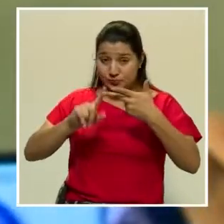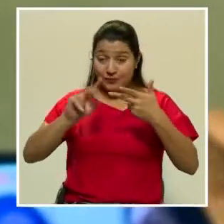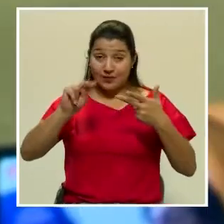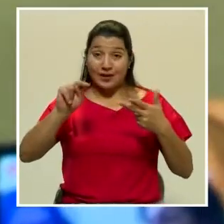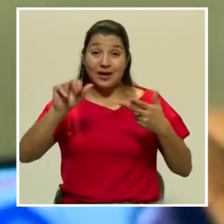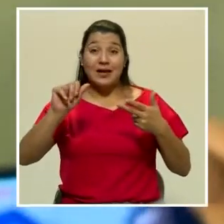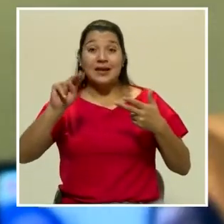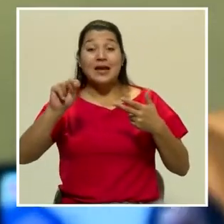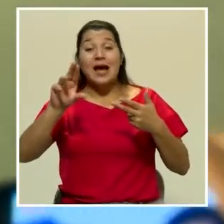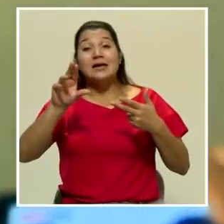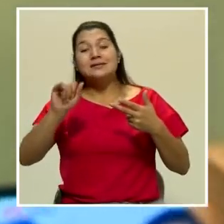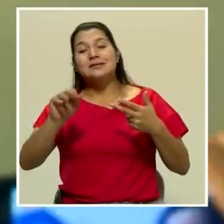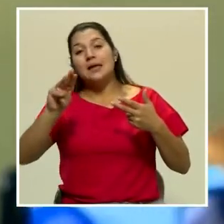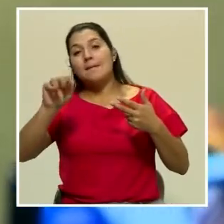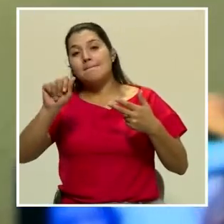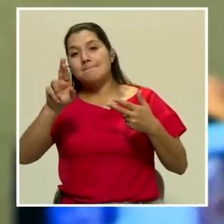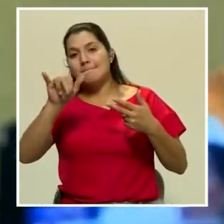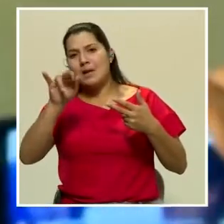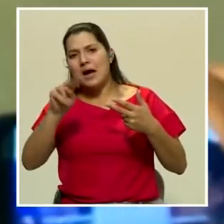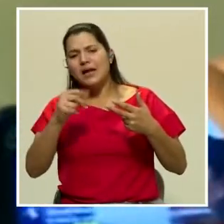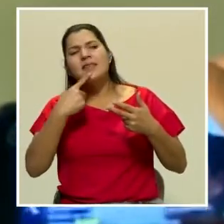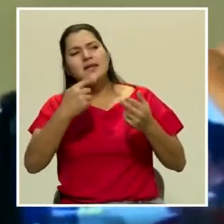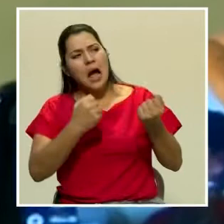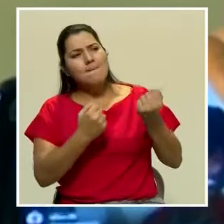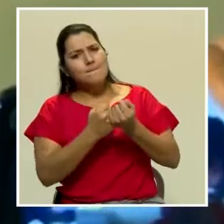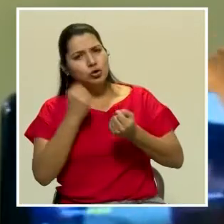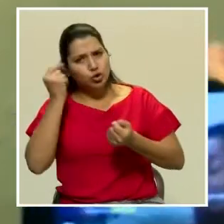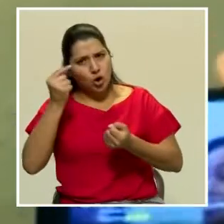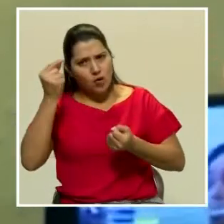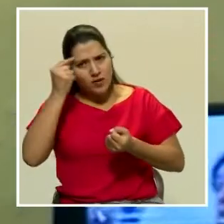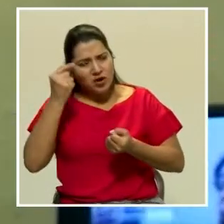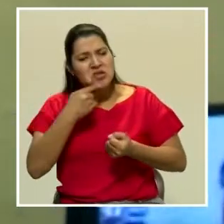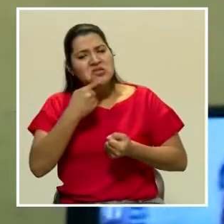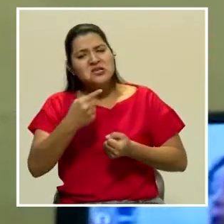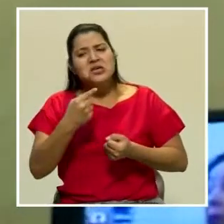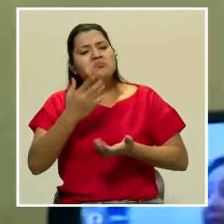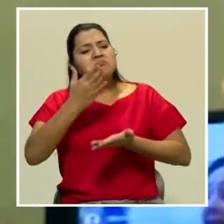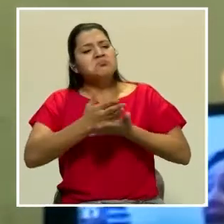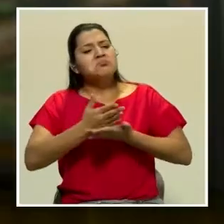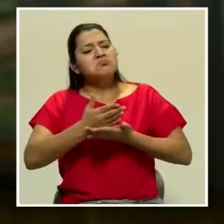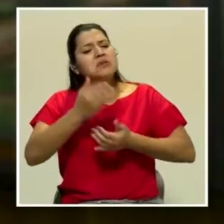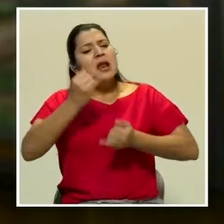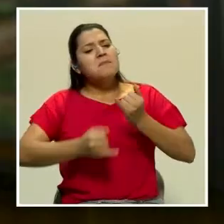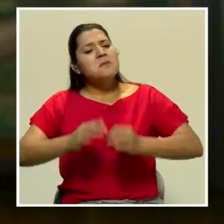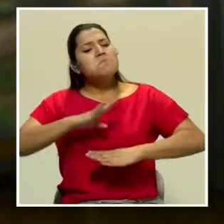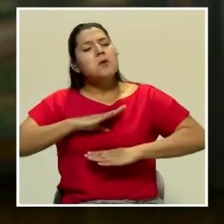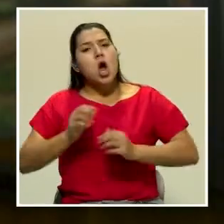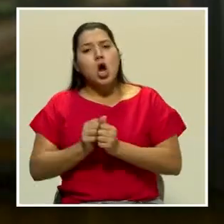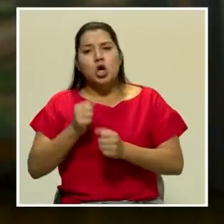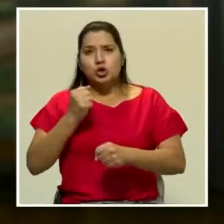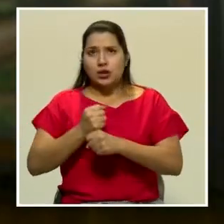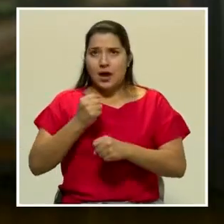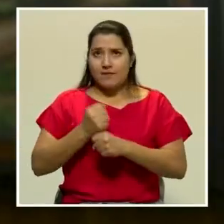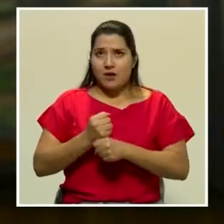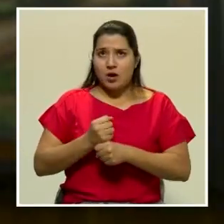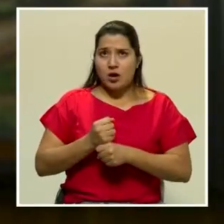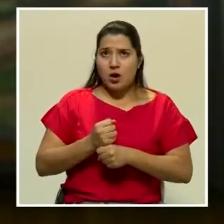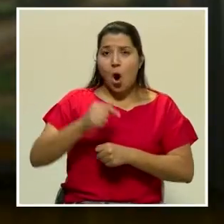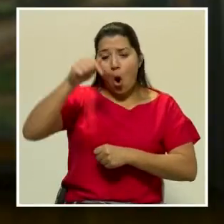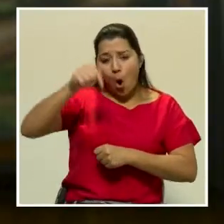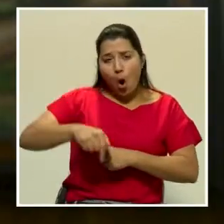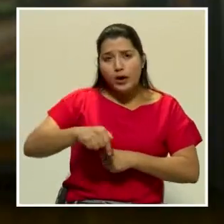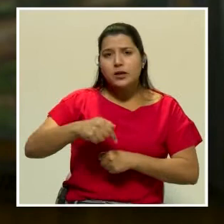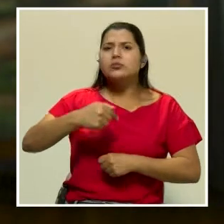su cargo. Ella manifestó su apoyo al gobierno y afirma que se va satisfecha con su labor. Hoy me voy con la labor